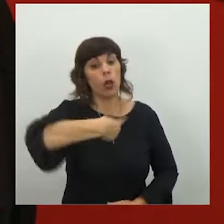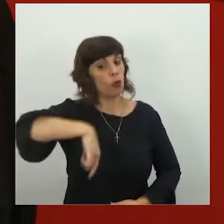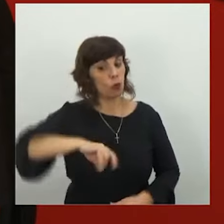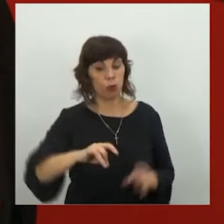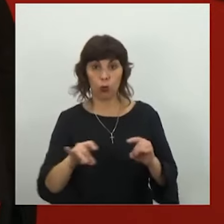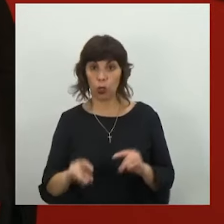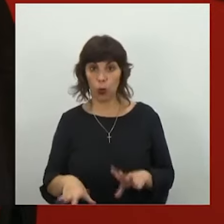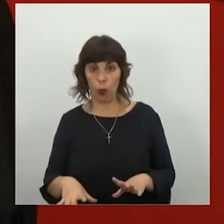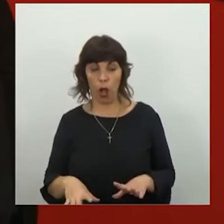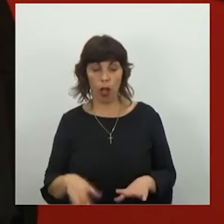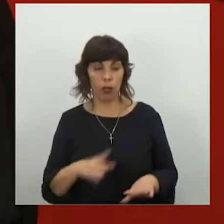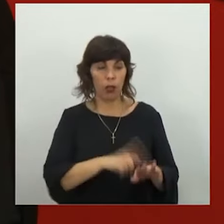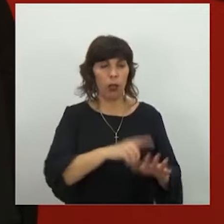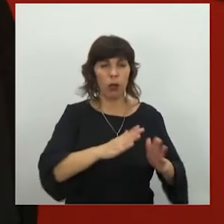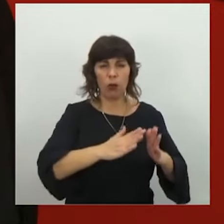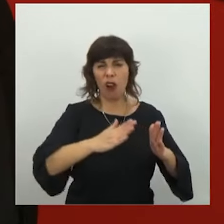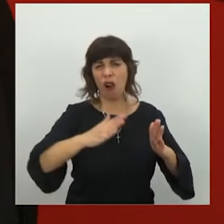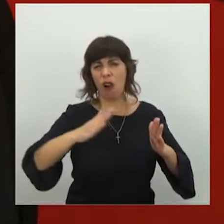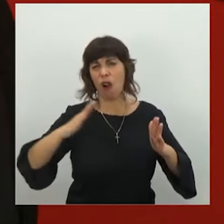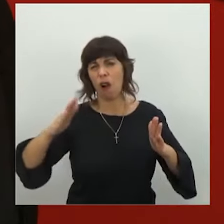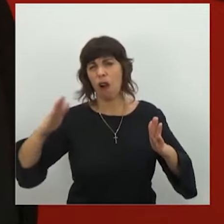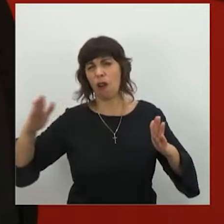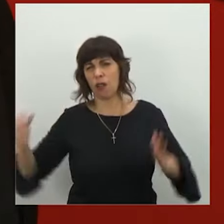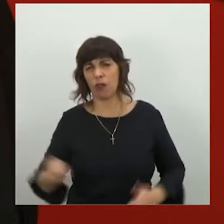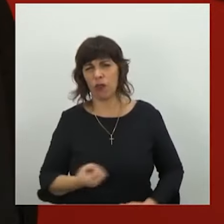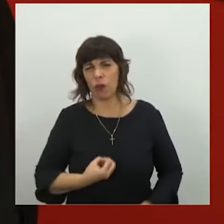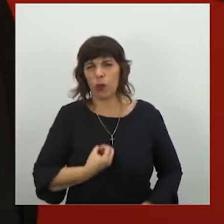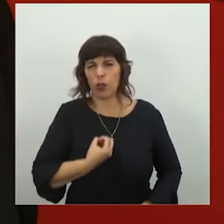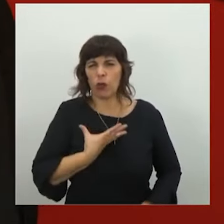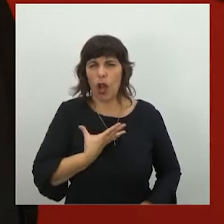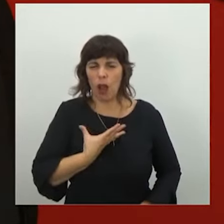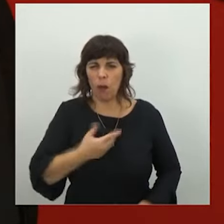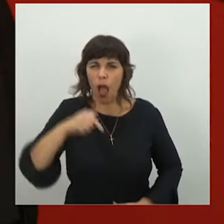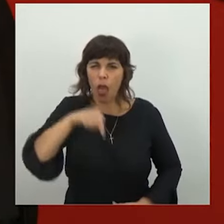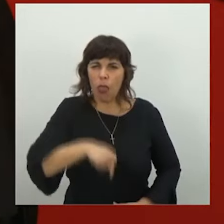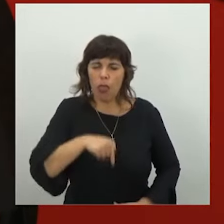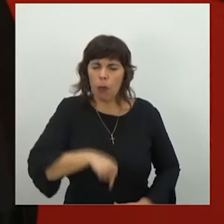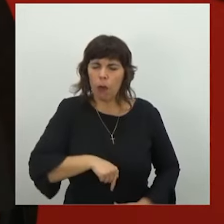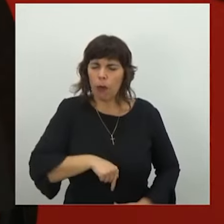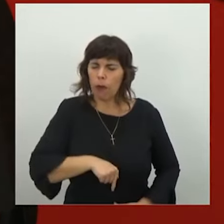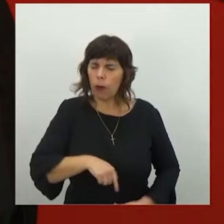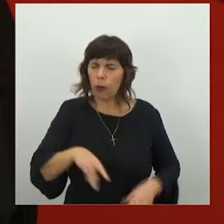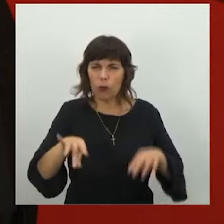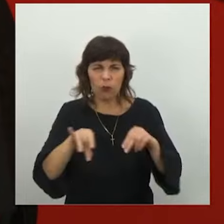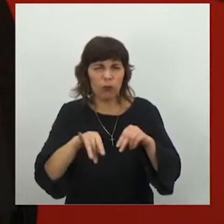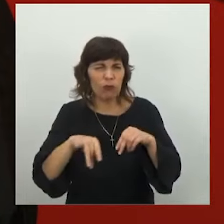tiempo hay sedimentos en nuestro alma, en nuestro espíritu. ¿Y sabes cómo se limpian esos